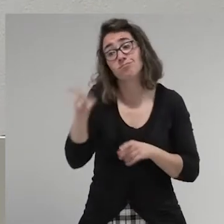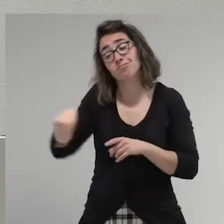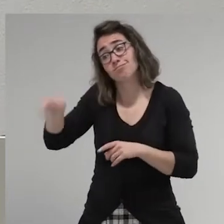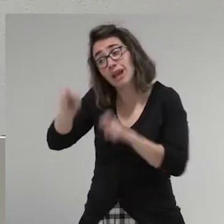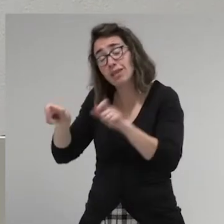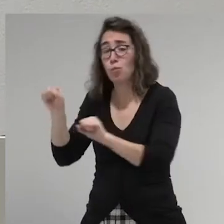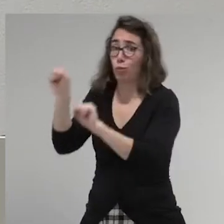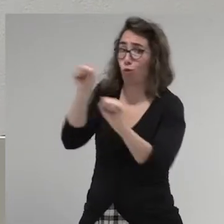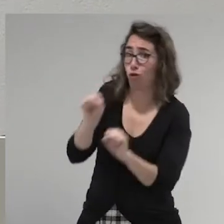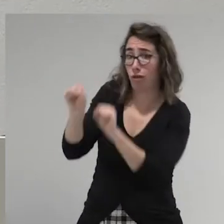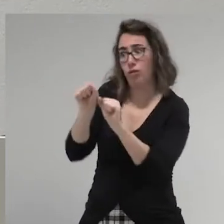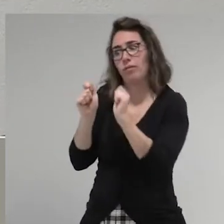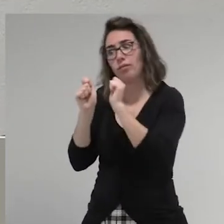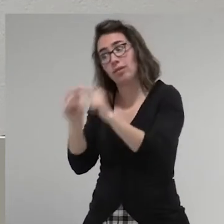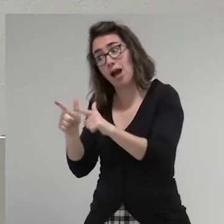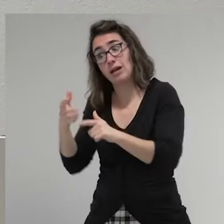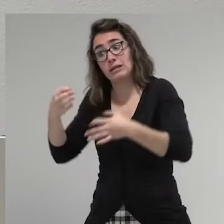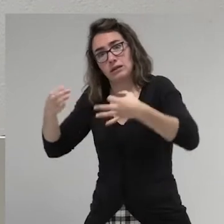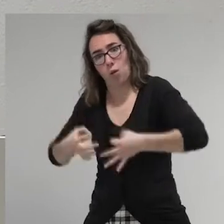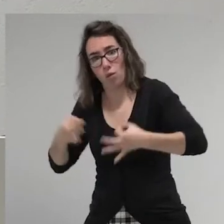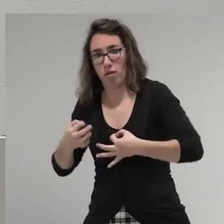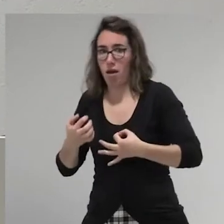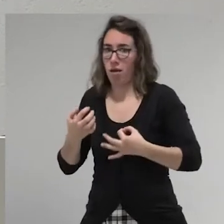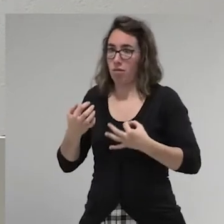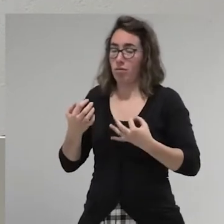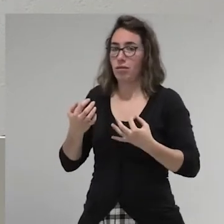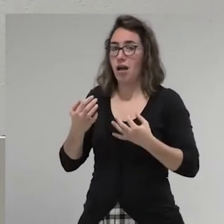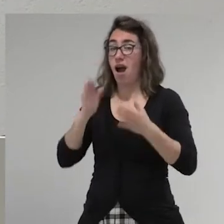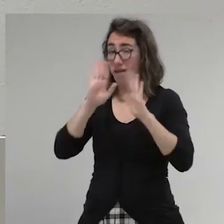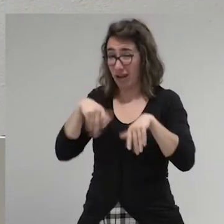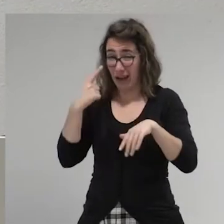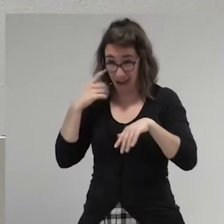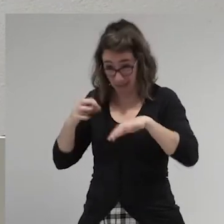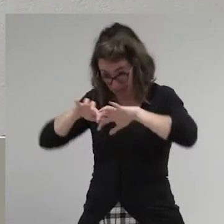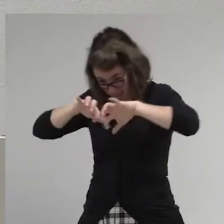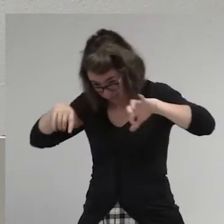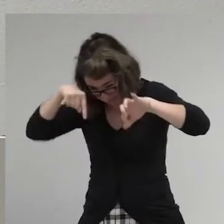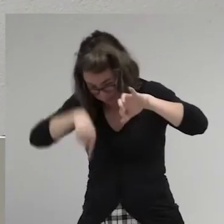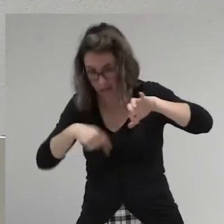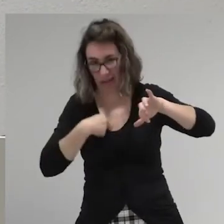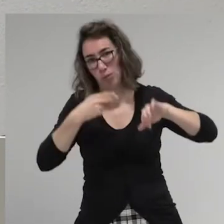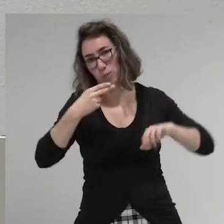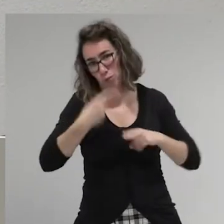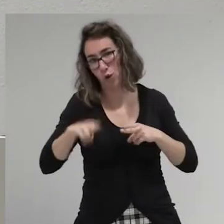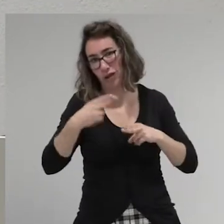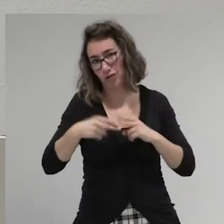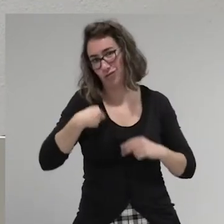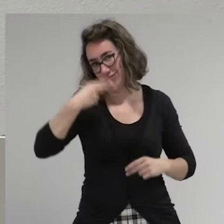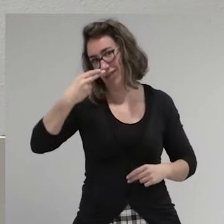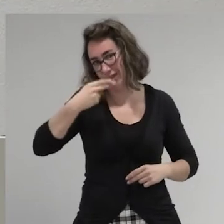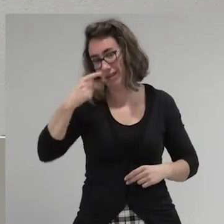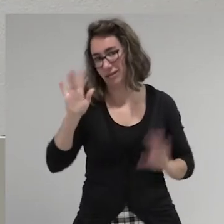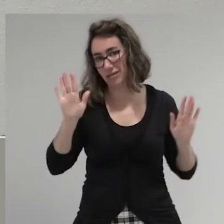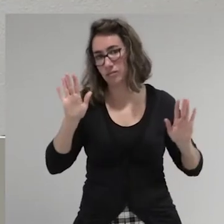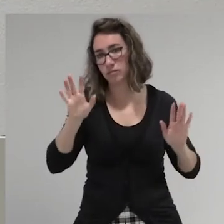Lo que uno determina que se ha de proteger o no, oculta siempre intereses políticos en realidad. Lo que el Estado